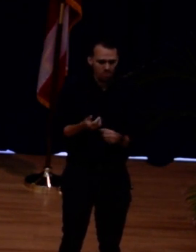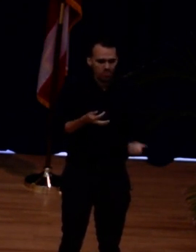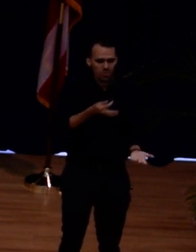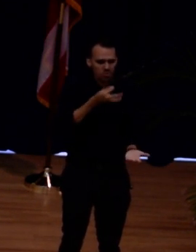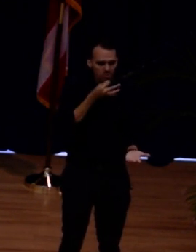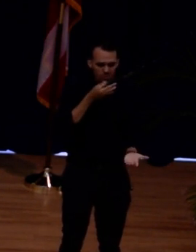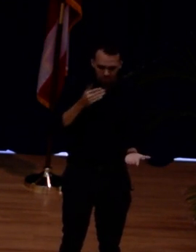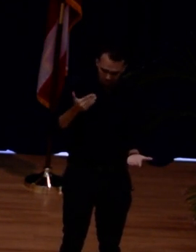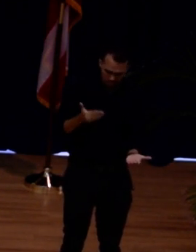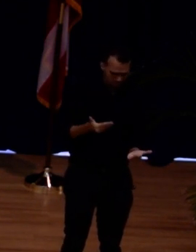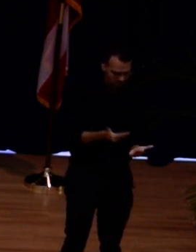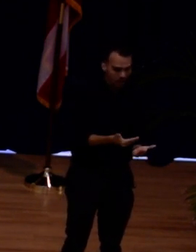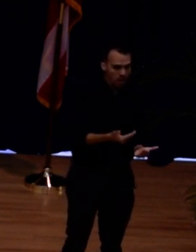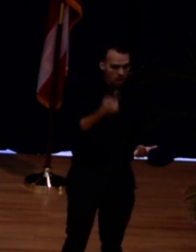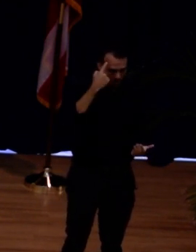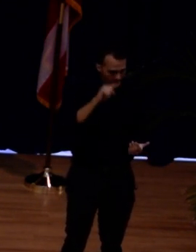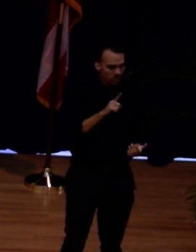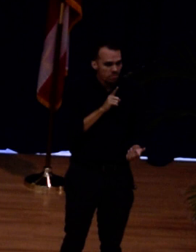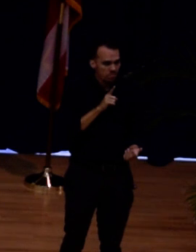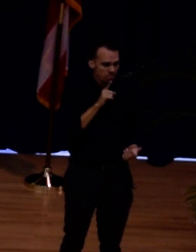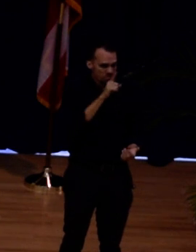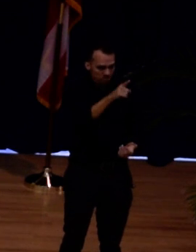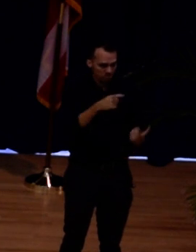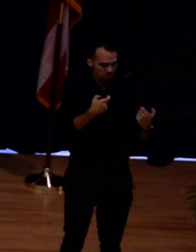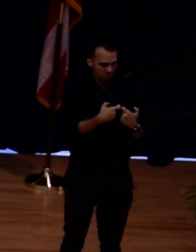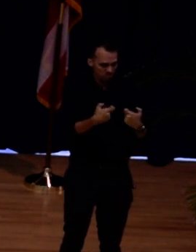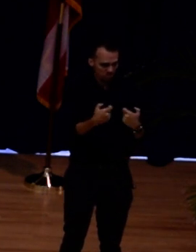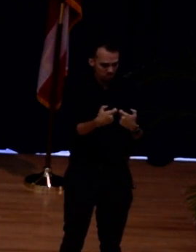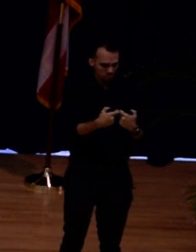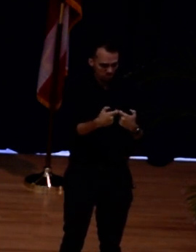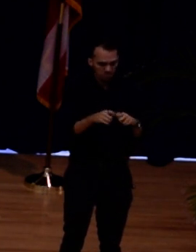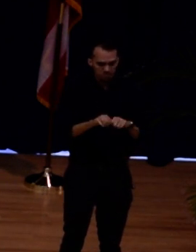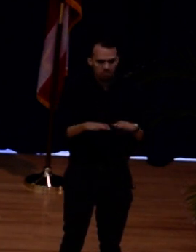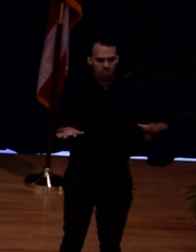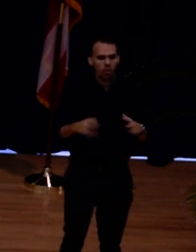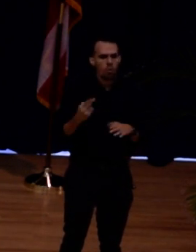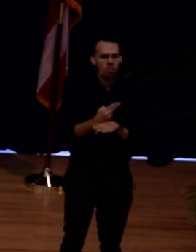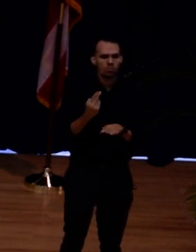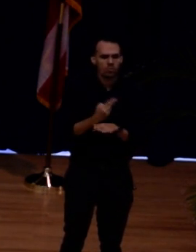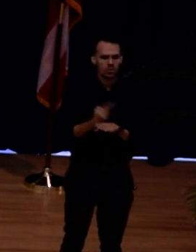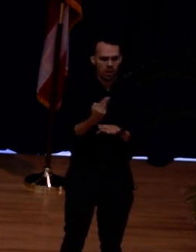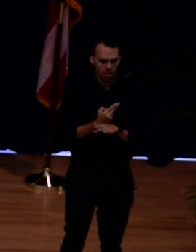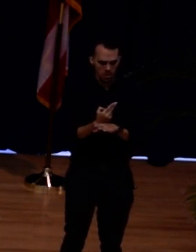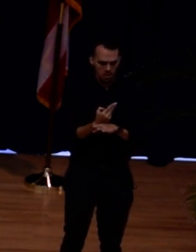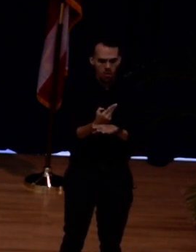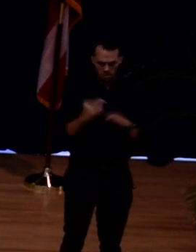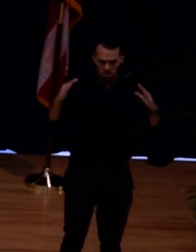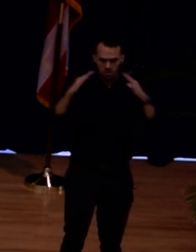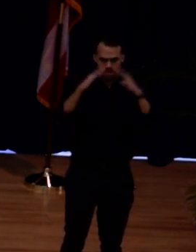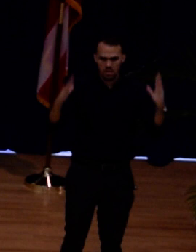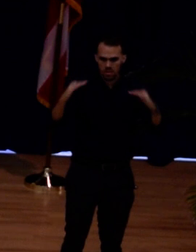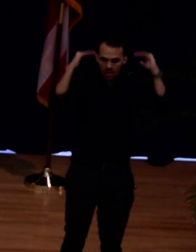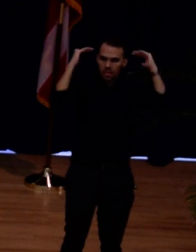de lo que estamos el día de hoy en esa realidad energética distribuida, ¿verdad?, utilizando el techo de nuestros